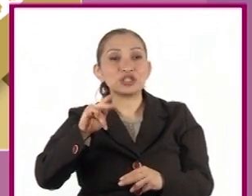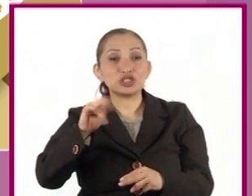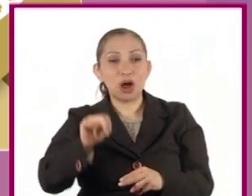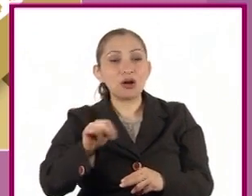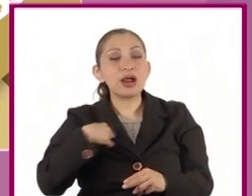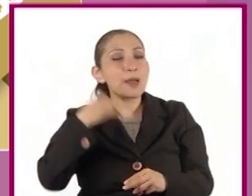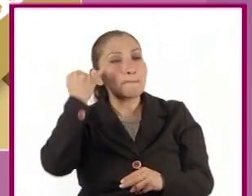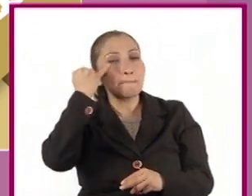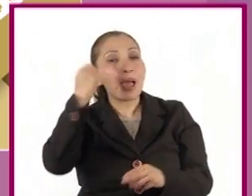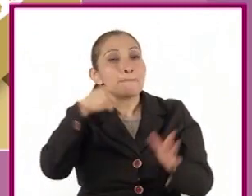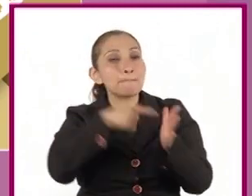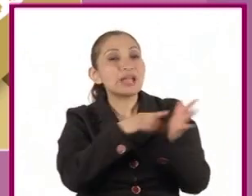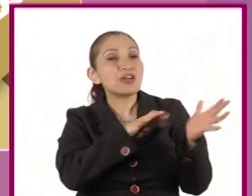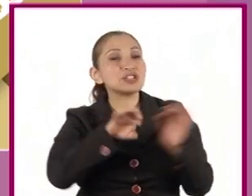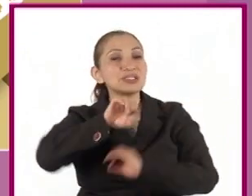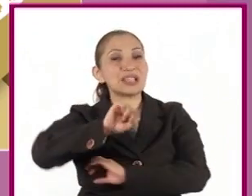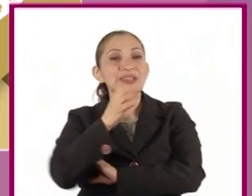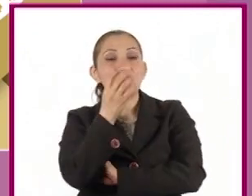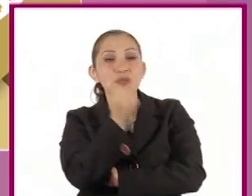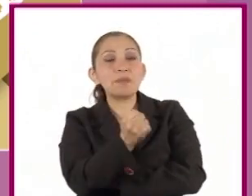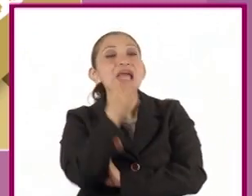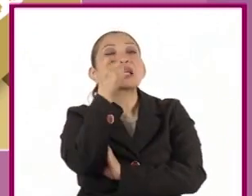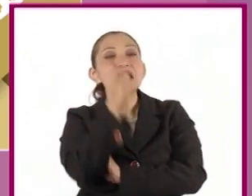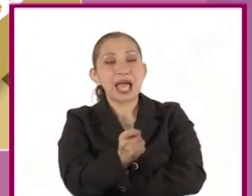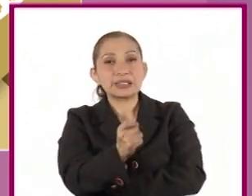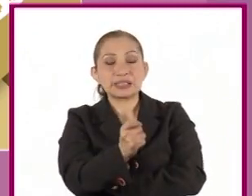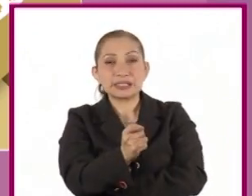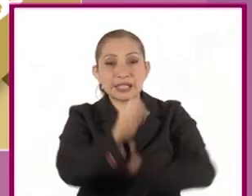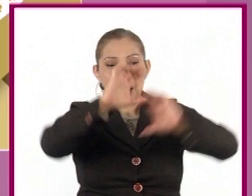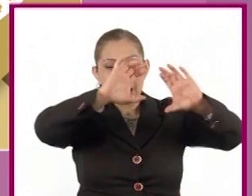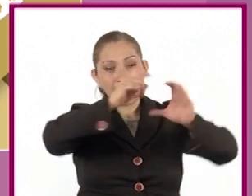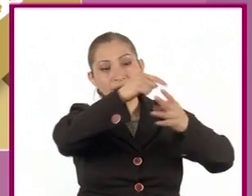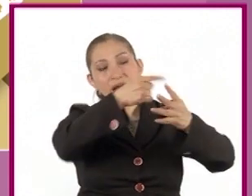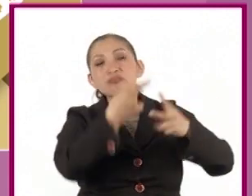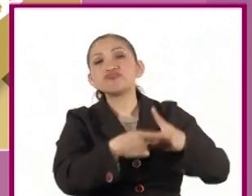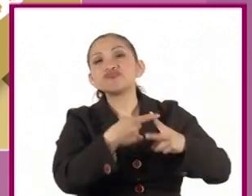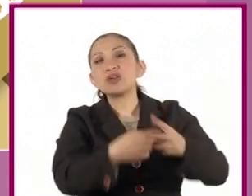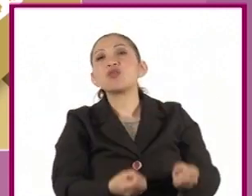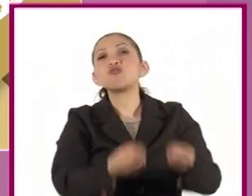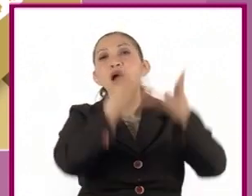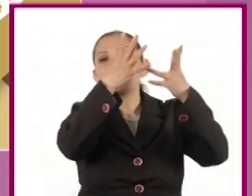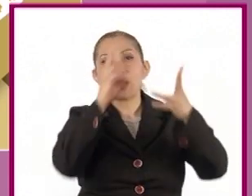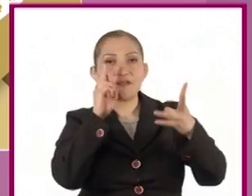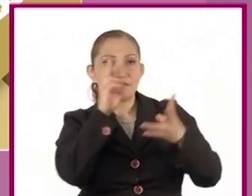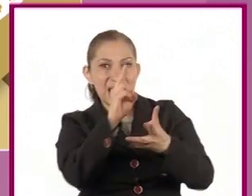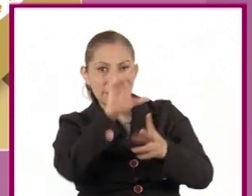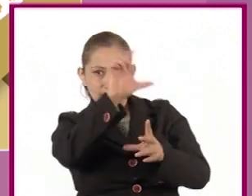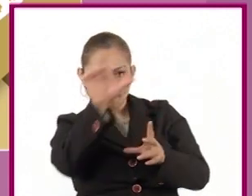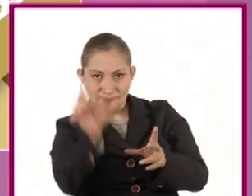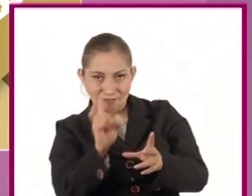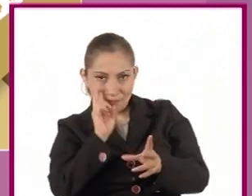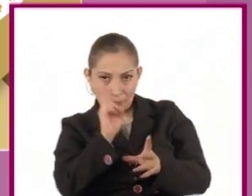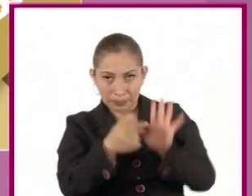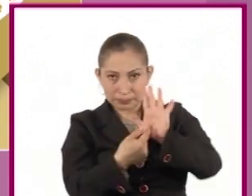en 1969 y se constituye en las medidas que pueden observar en su pantalla.